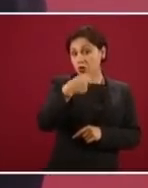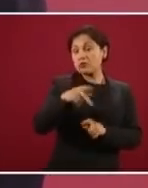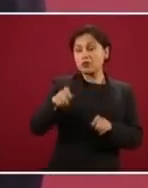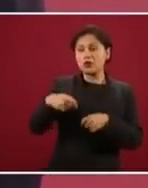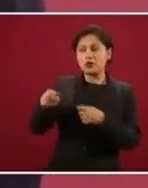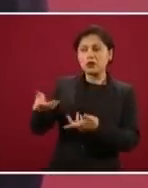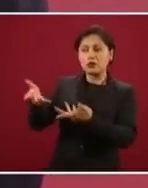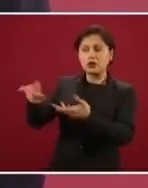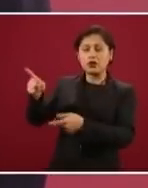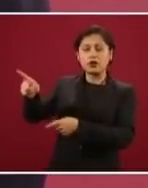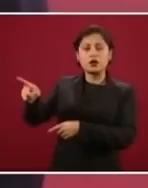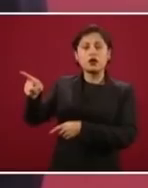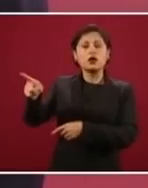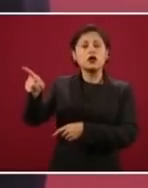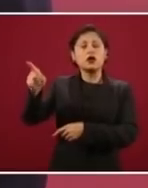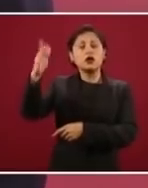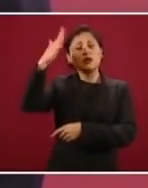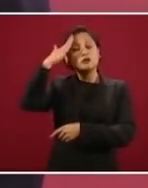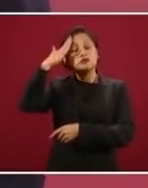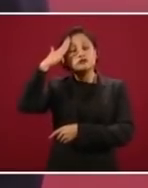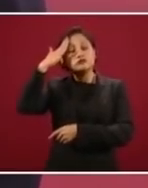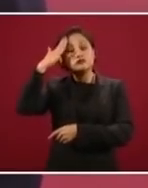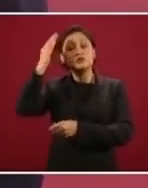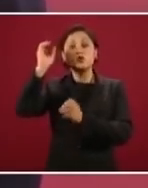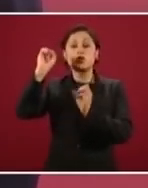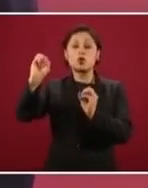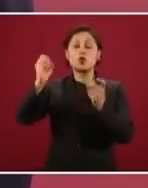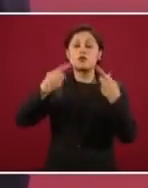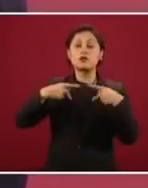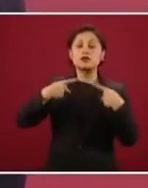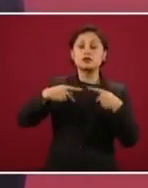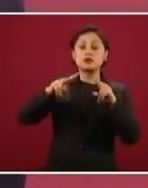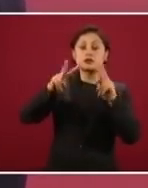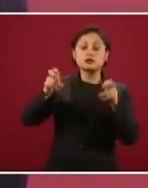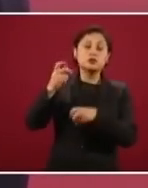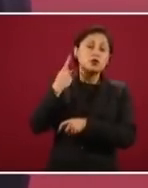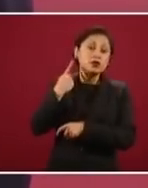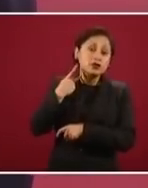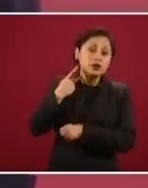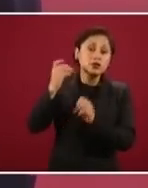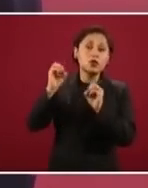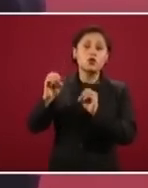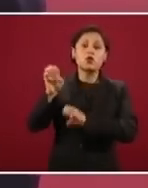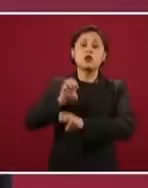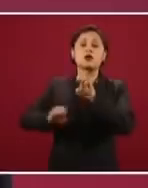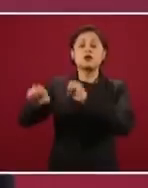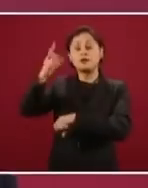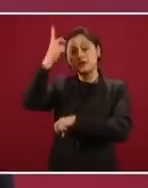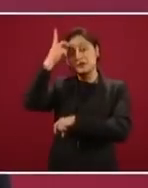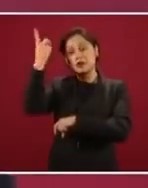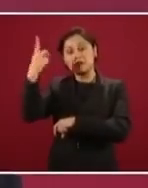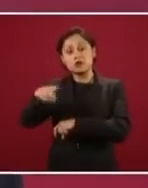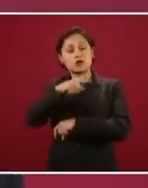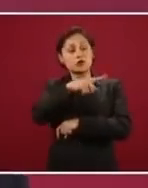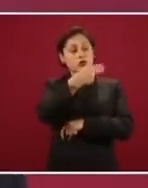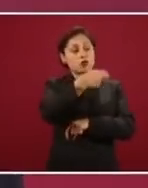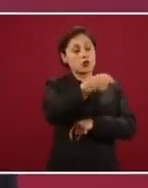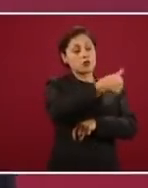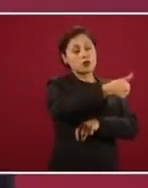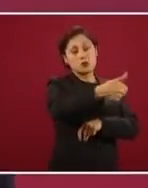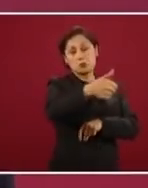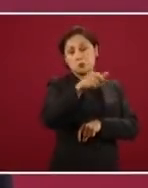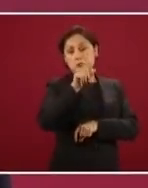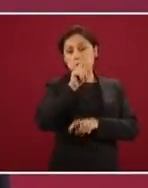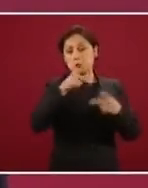o de políticos o de empresarios y que existen cuentas millonarias